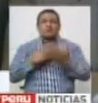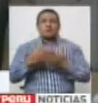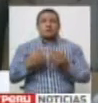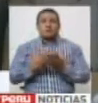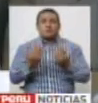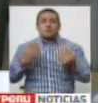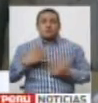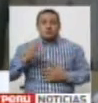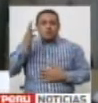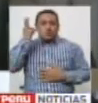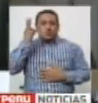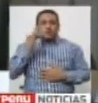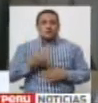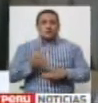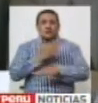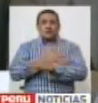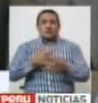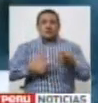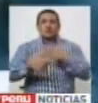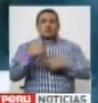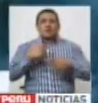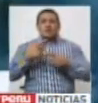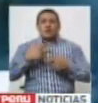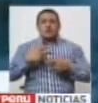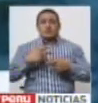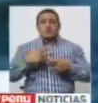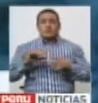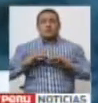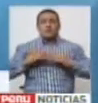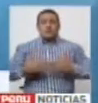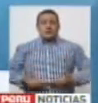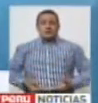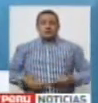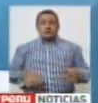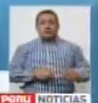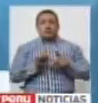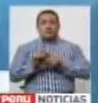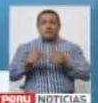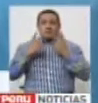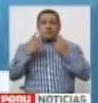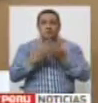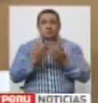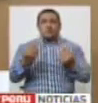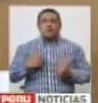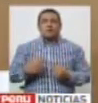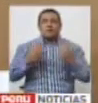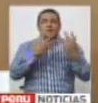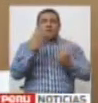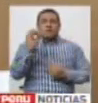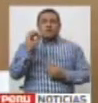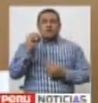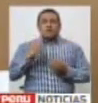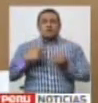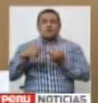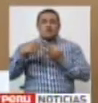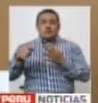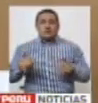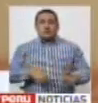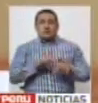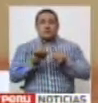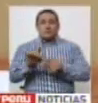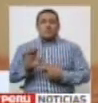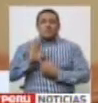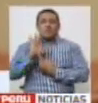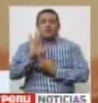mujeres para retrasar el embarazo. Precisó que hasta el momento se han tomado 740 muestras a nivel nacional que han